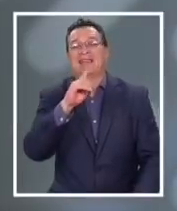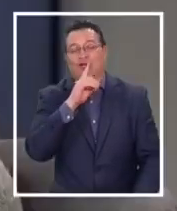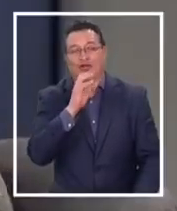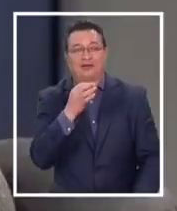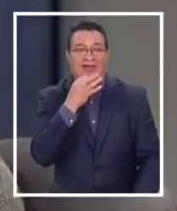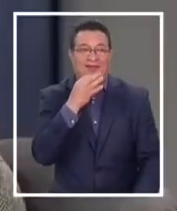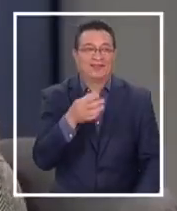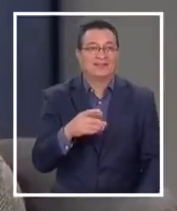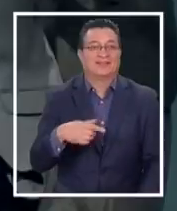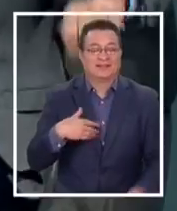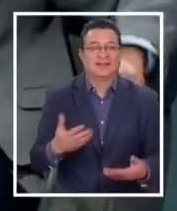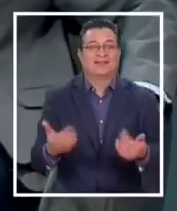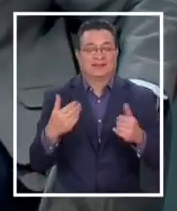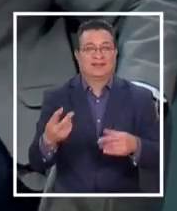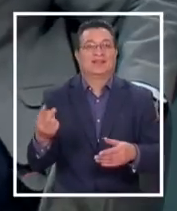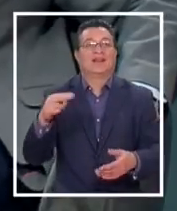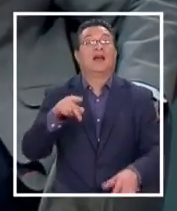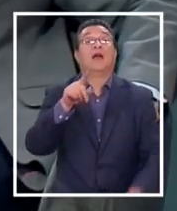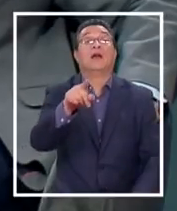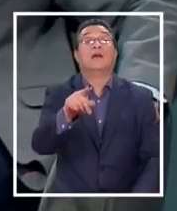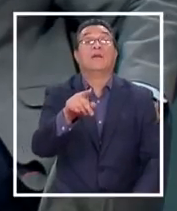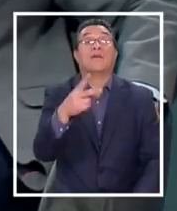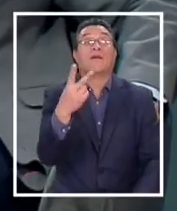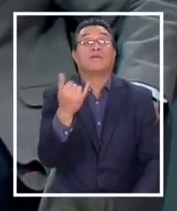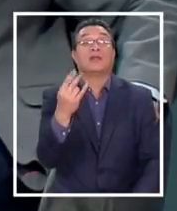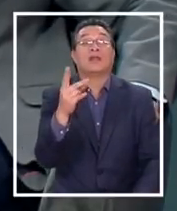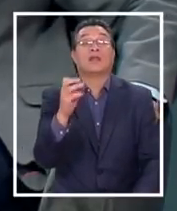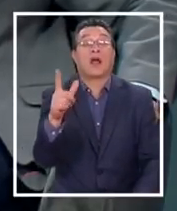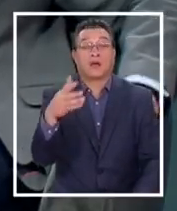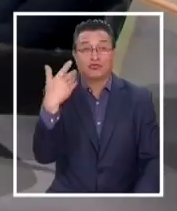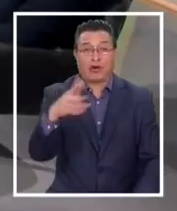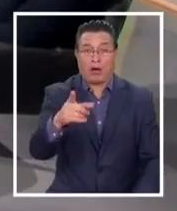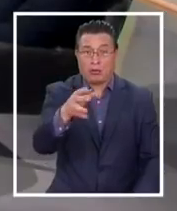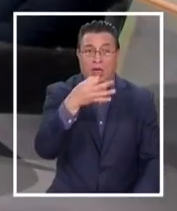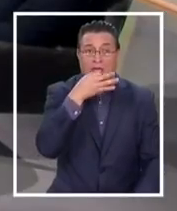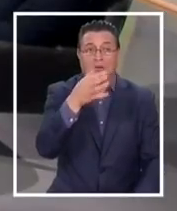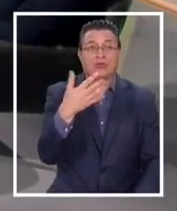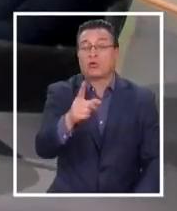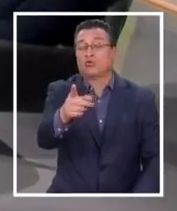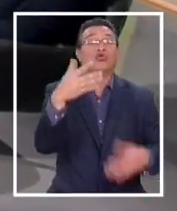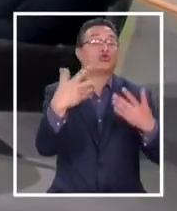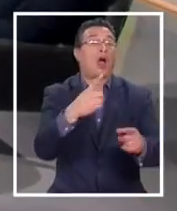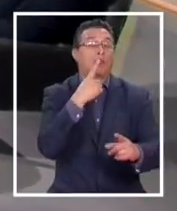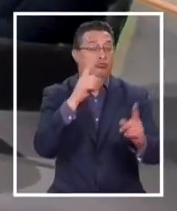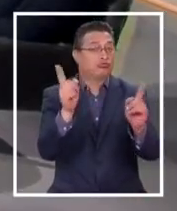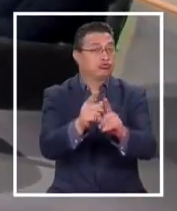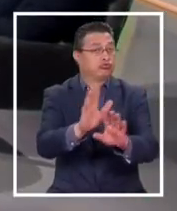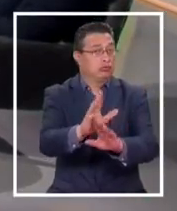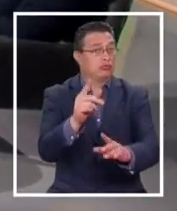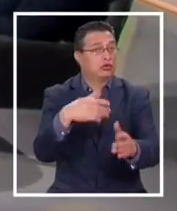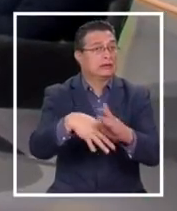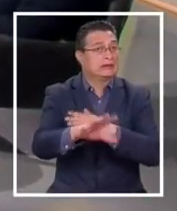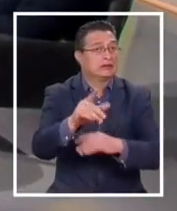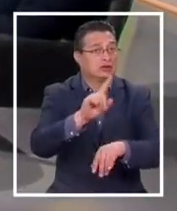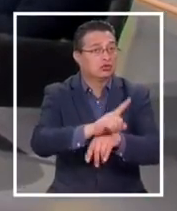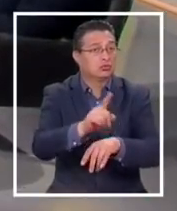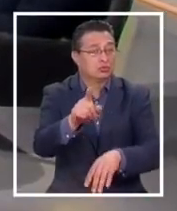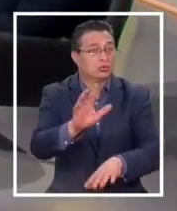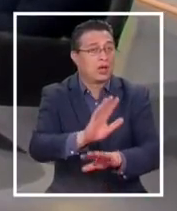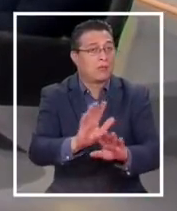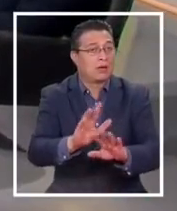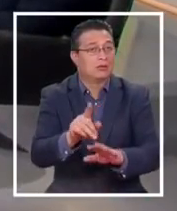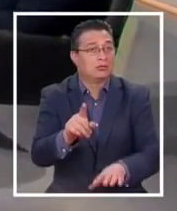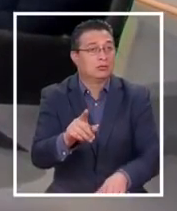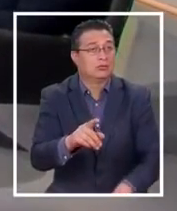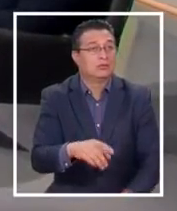No, estaba diciendo para que fuera al lado ahí. Ah, pero Francisco Vidal ya tuvo sus 30 segundos. Corto, porque usted tuvo 30 segundos. 15 segundos. Pancho Vidal tiene